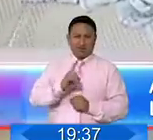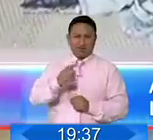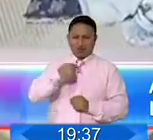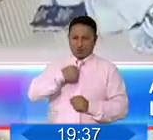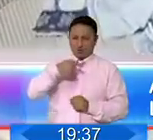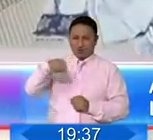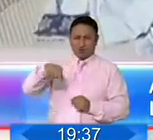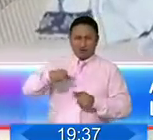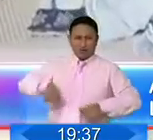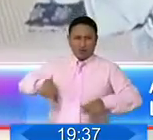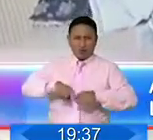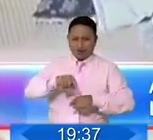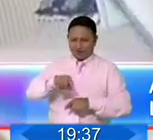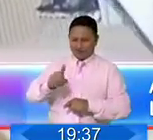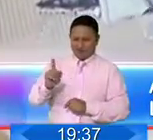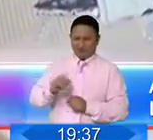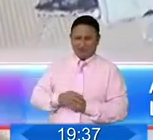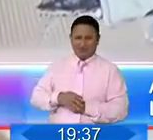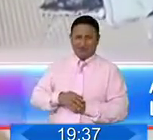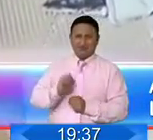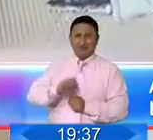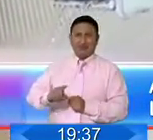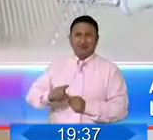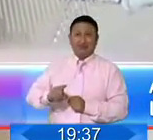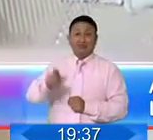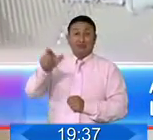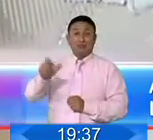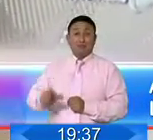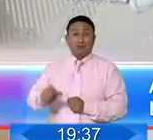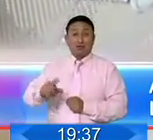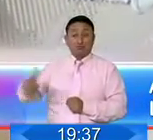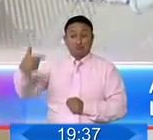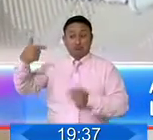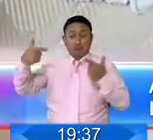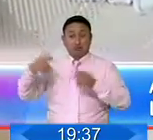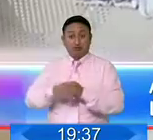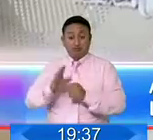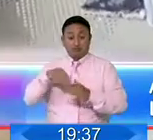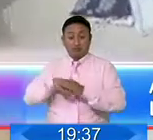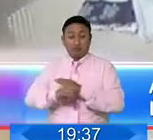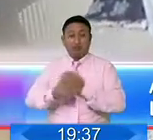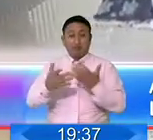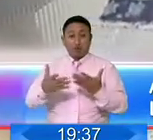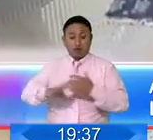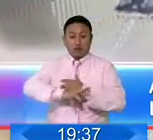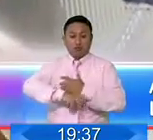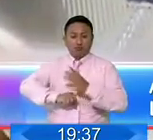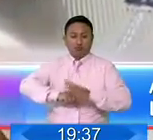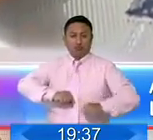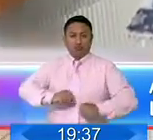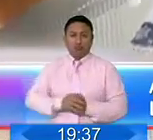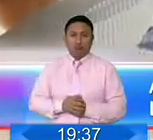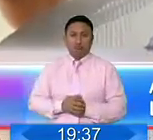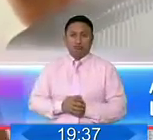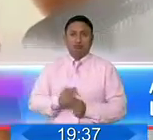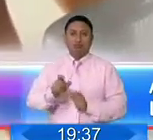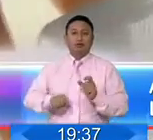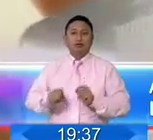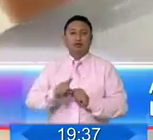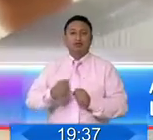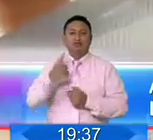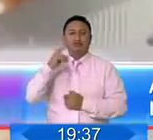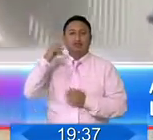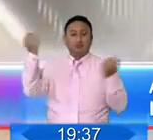en el lugar cuando fueron abordados por delincuentes armados que llegaron para robar las pertenencias de quienes disfrutaban